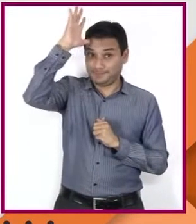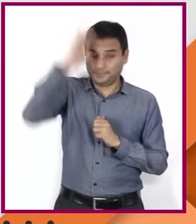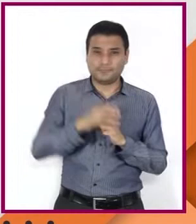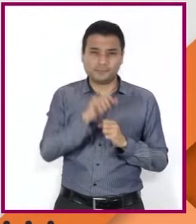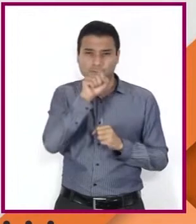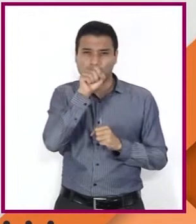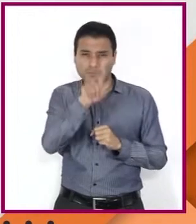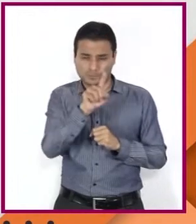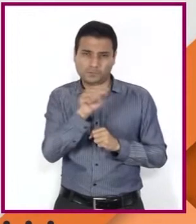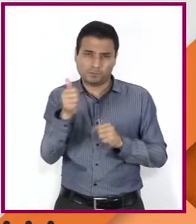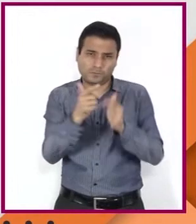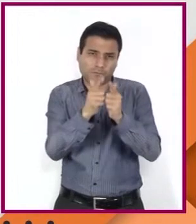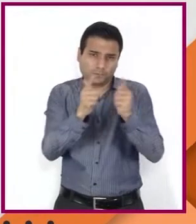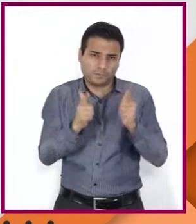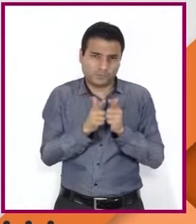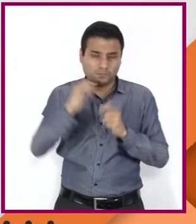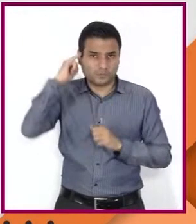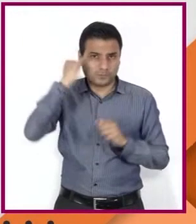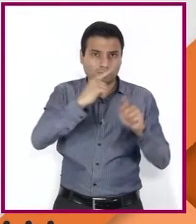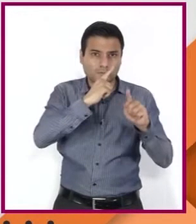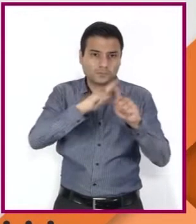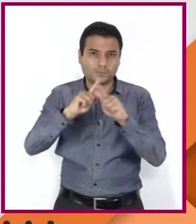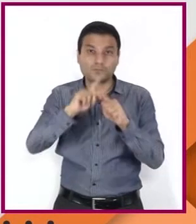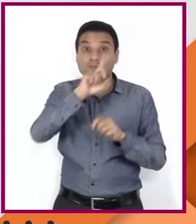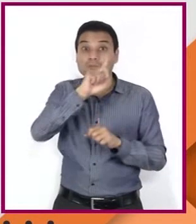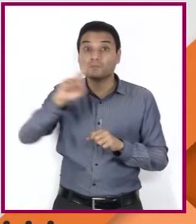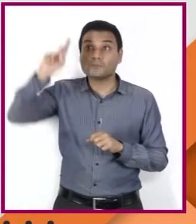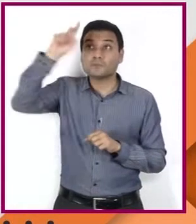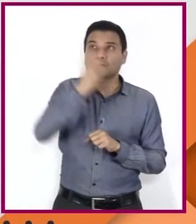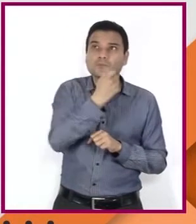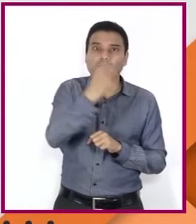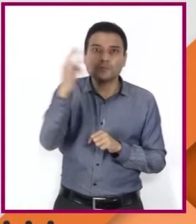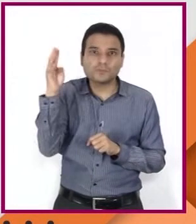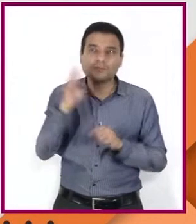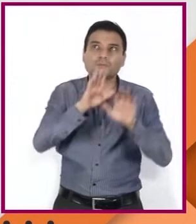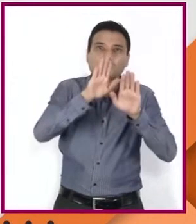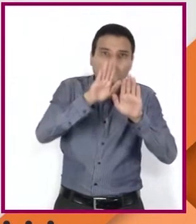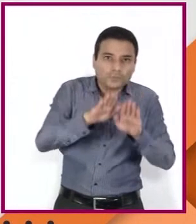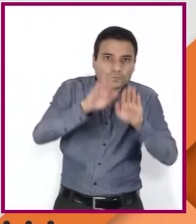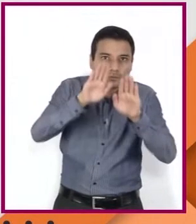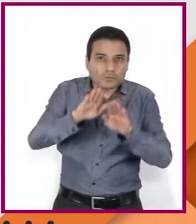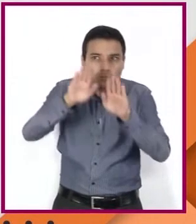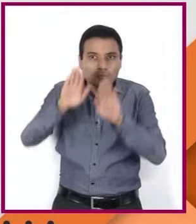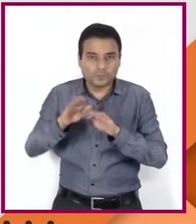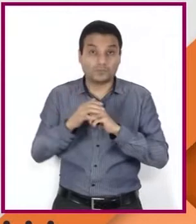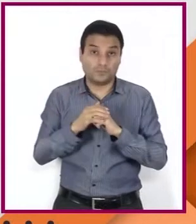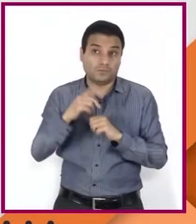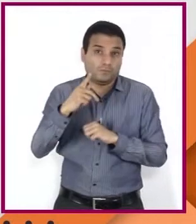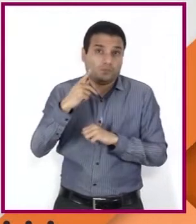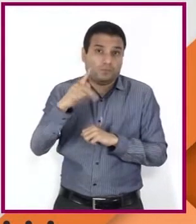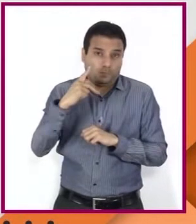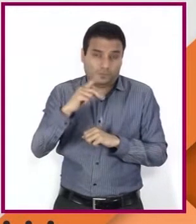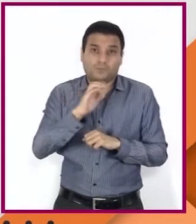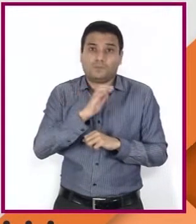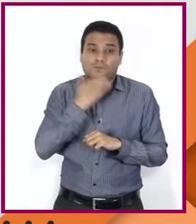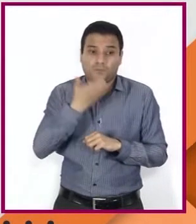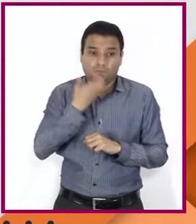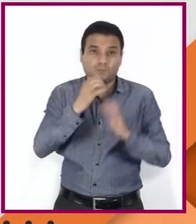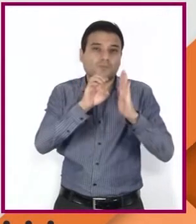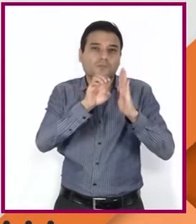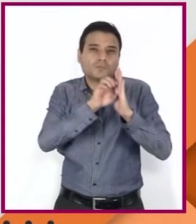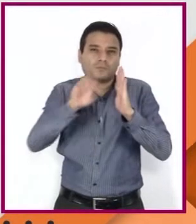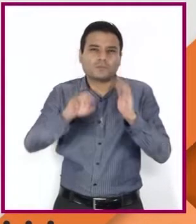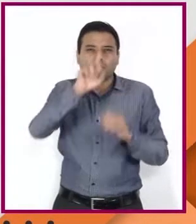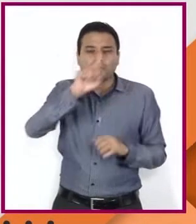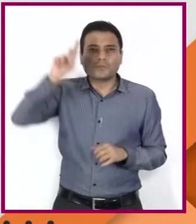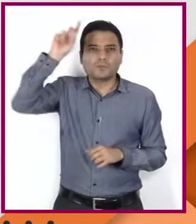culturas de Mesoamérica, eran politeístas, es decir, contaban con una gran cantidad de dioses, por ejemplo,